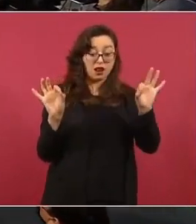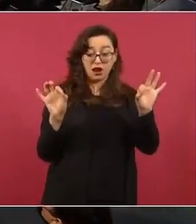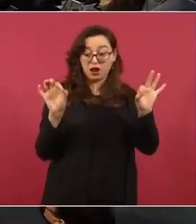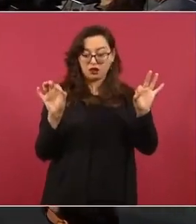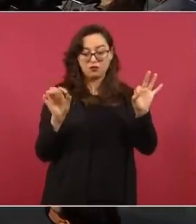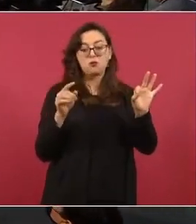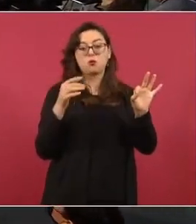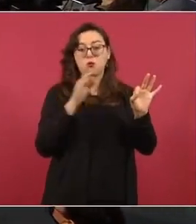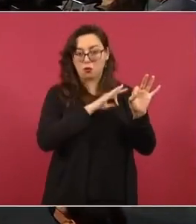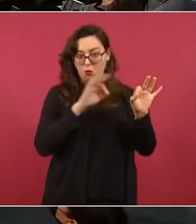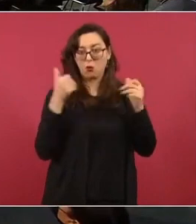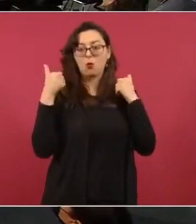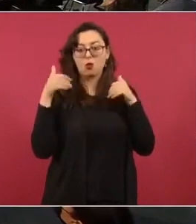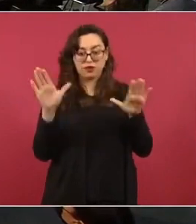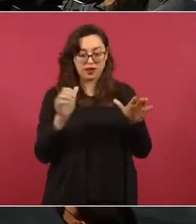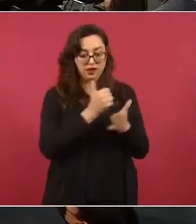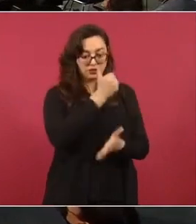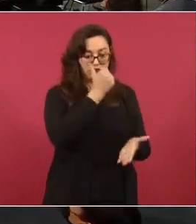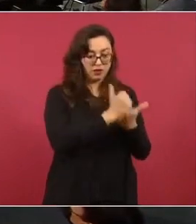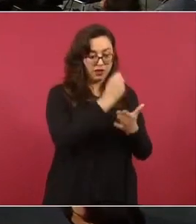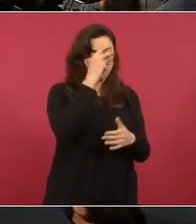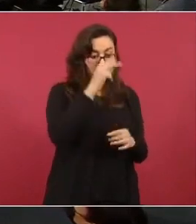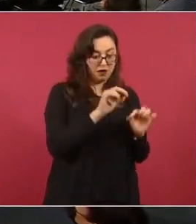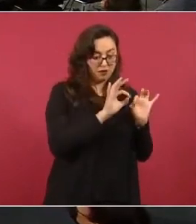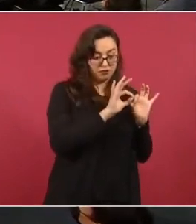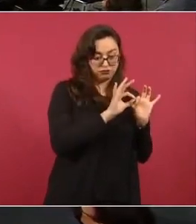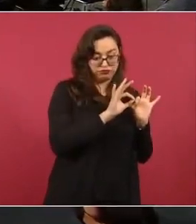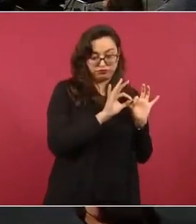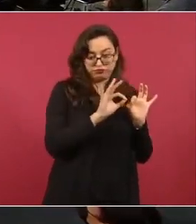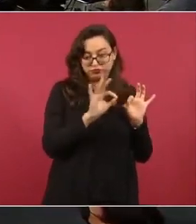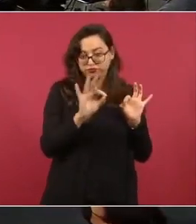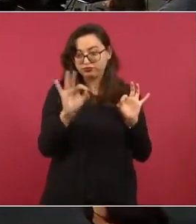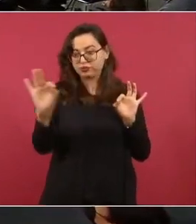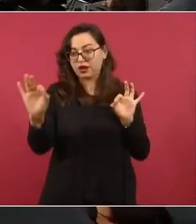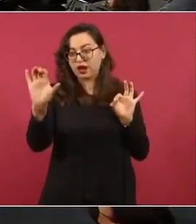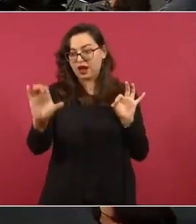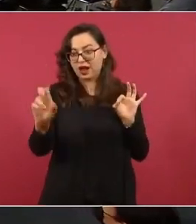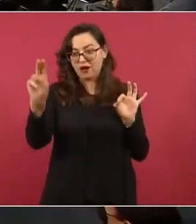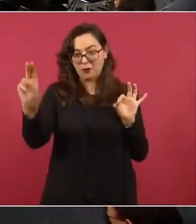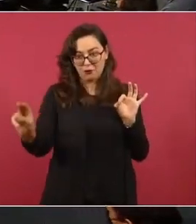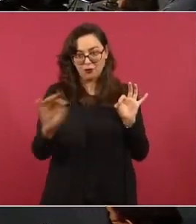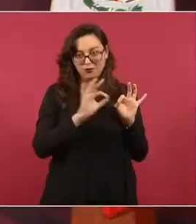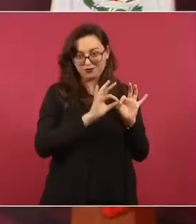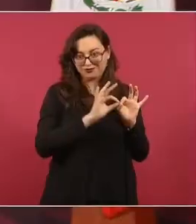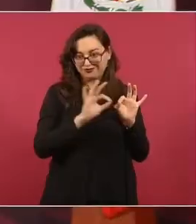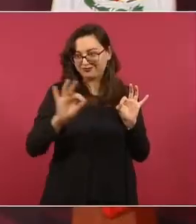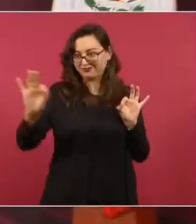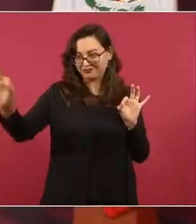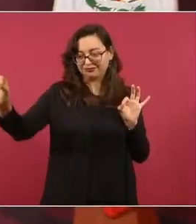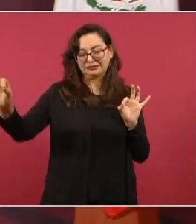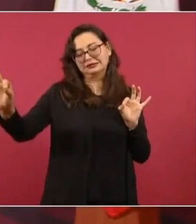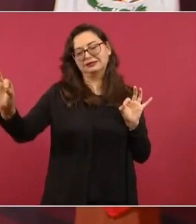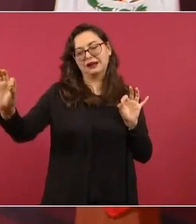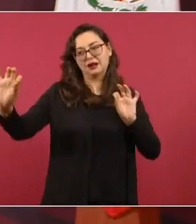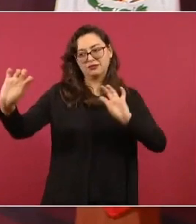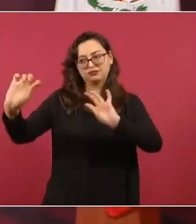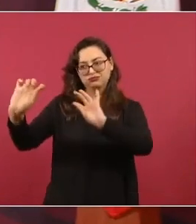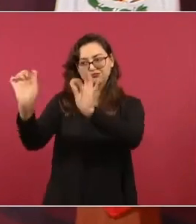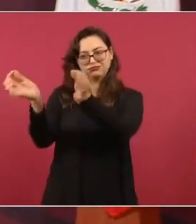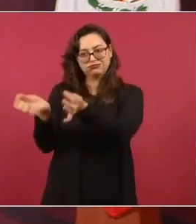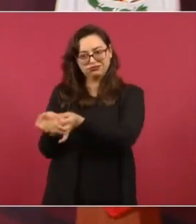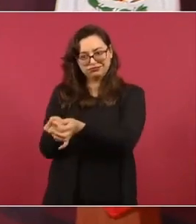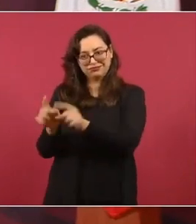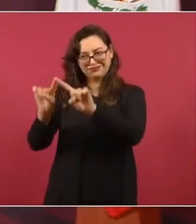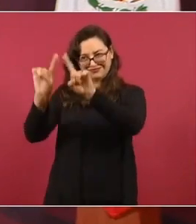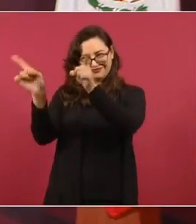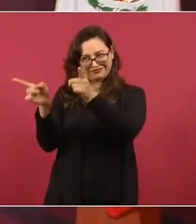Línea recta. Y de Mérida a Chetumal es doble vía